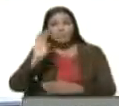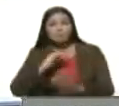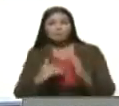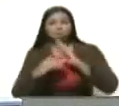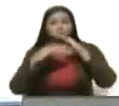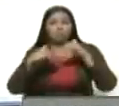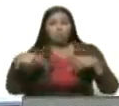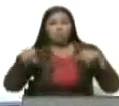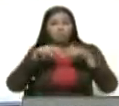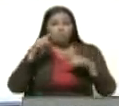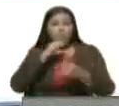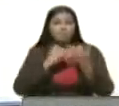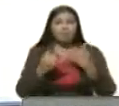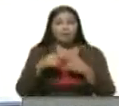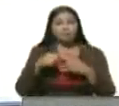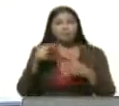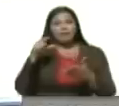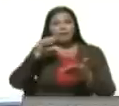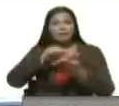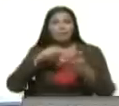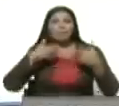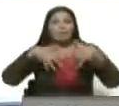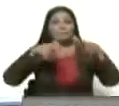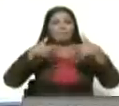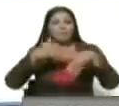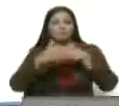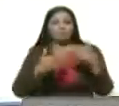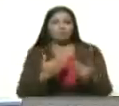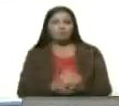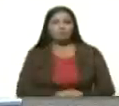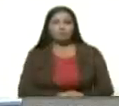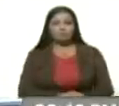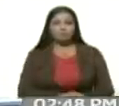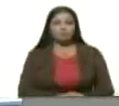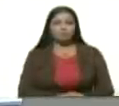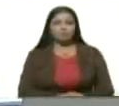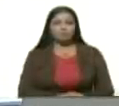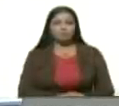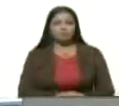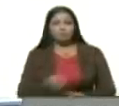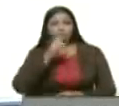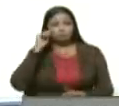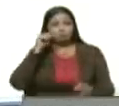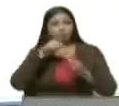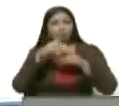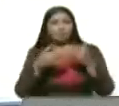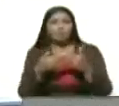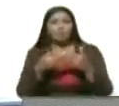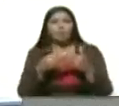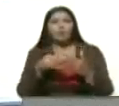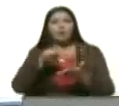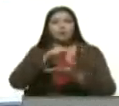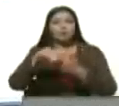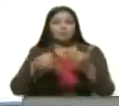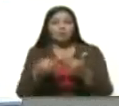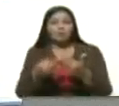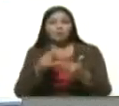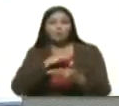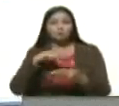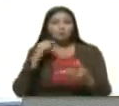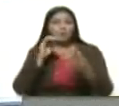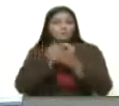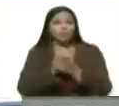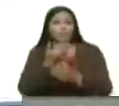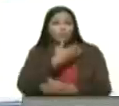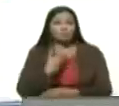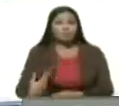levantada. Terminó esta gran marcha con una concentración en la esquina de San Francisco. Tuvo nuestro compañero